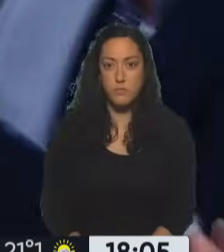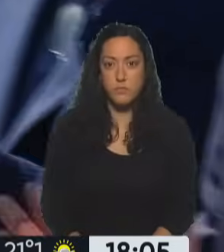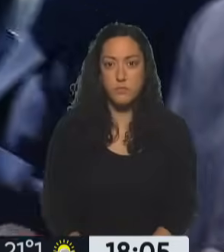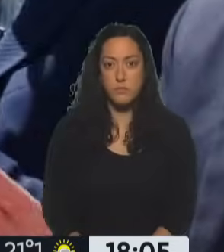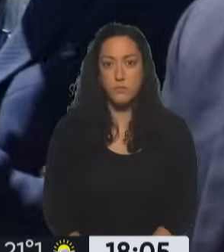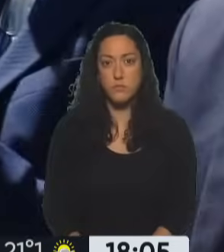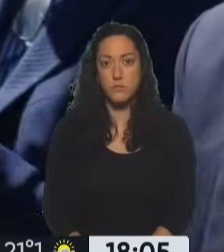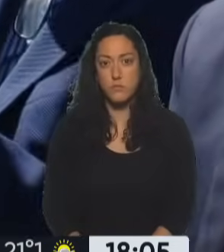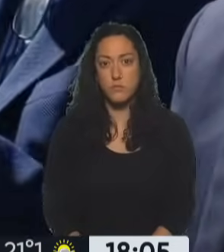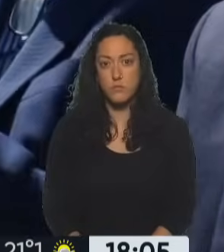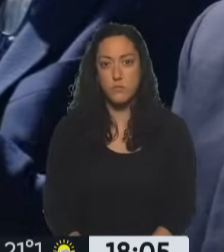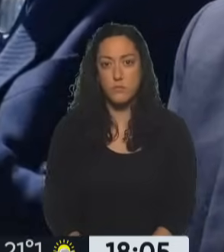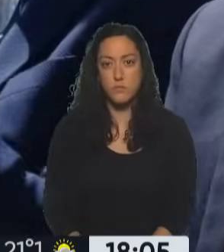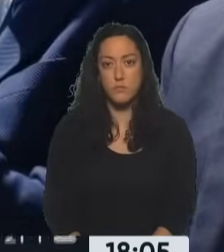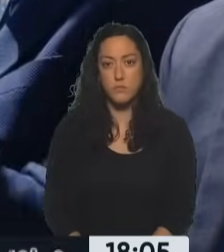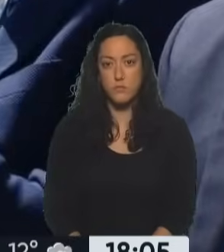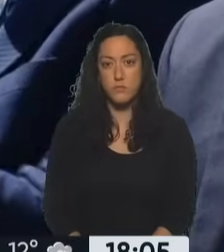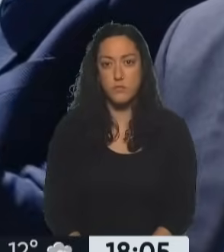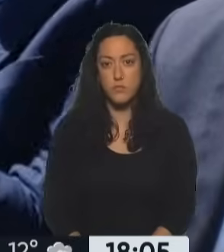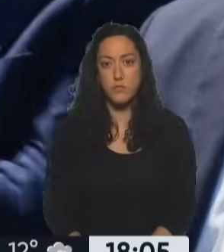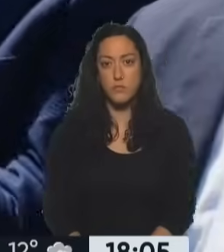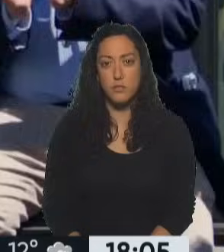que de alguna manera,